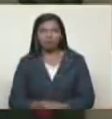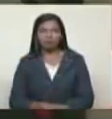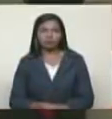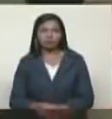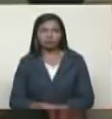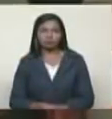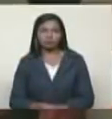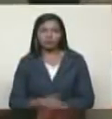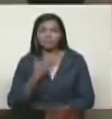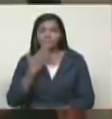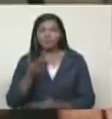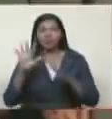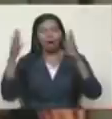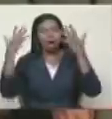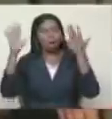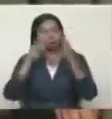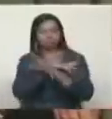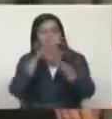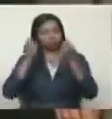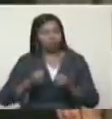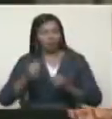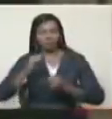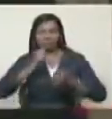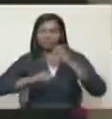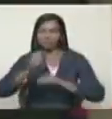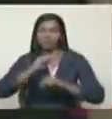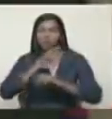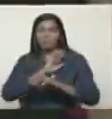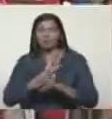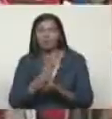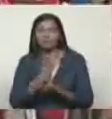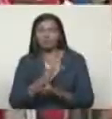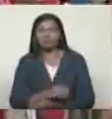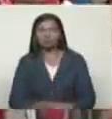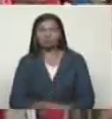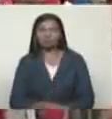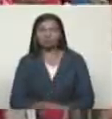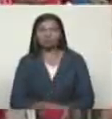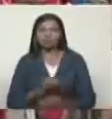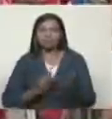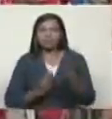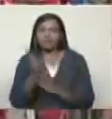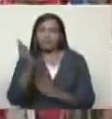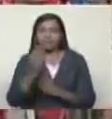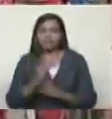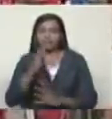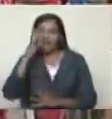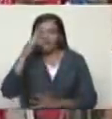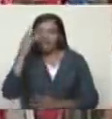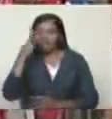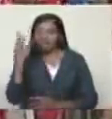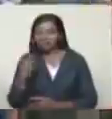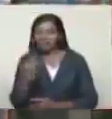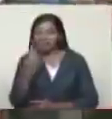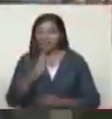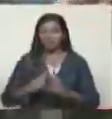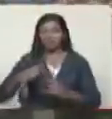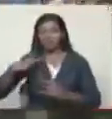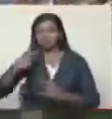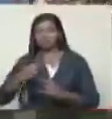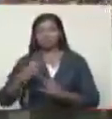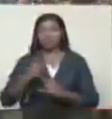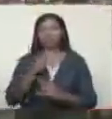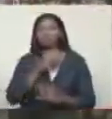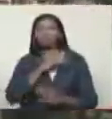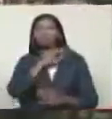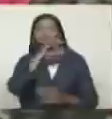Pido un fuerte aplauso para los compatriotas que defendieron la lealtad, la honestidad, con valentía, con gallardía,